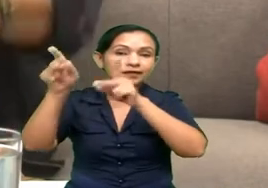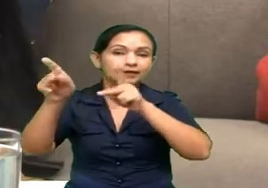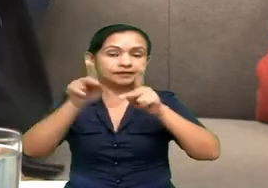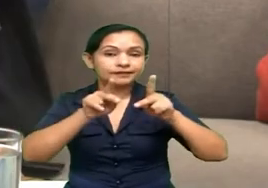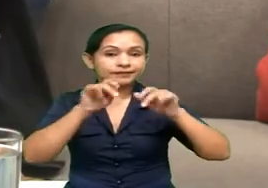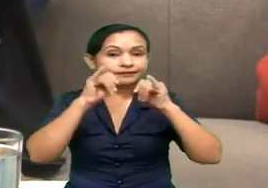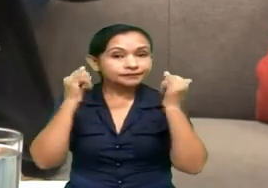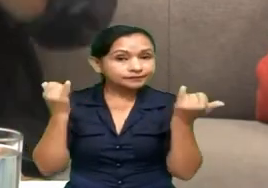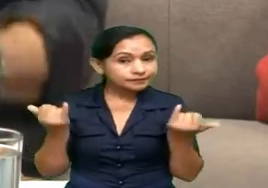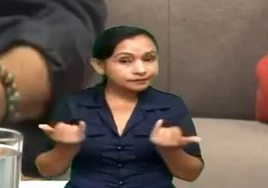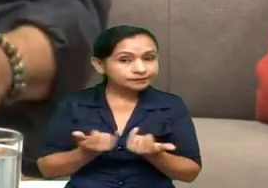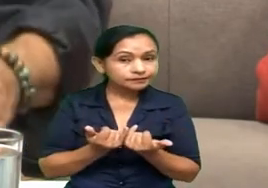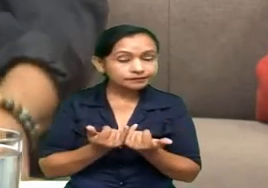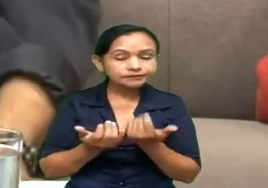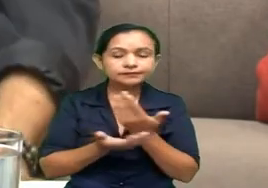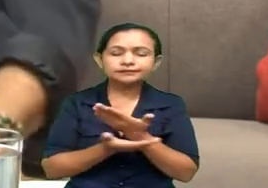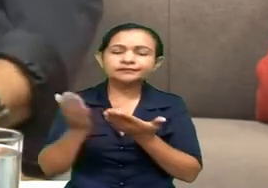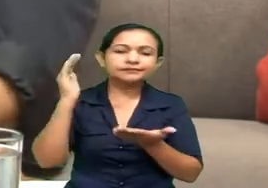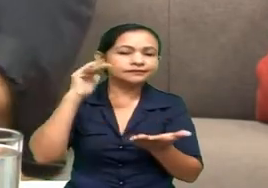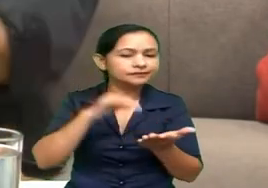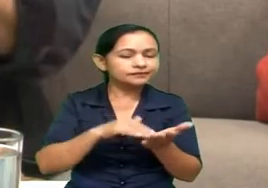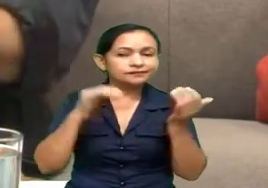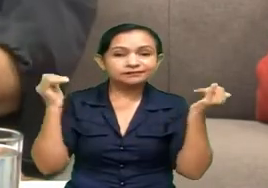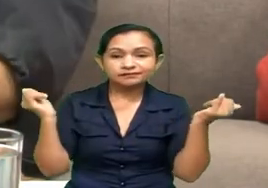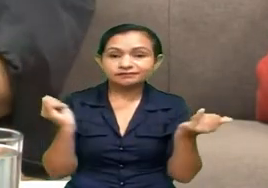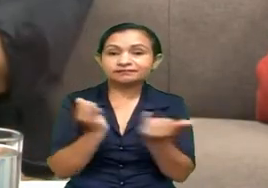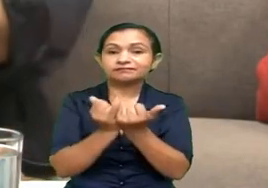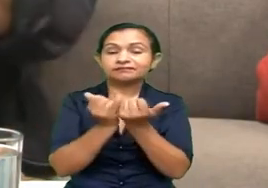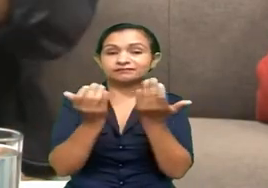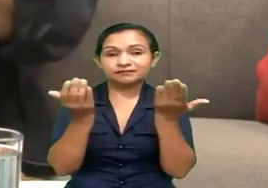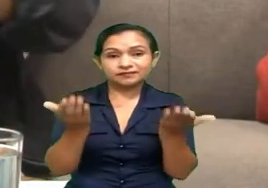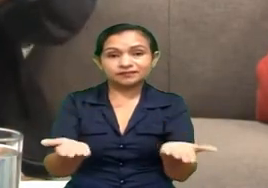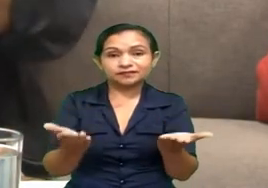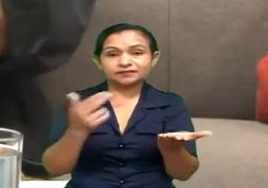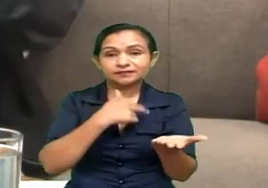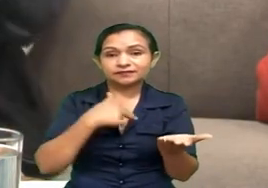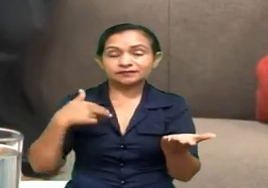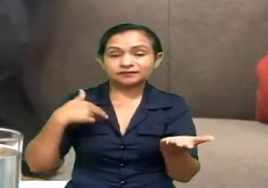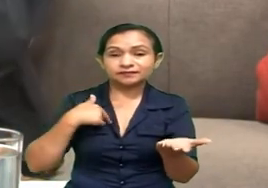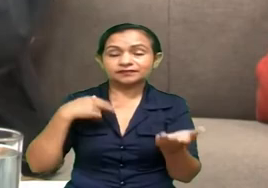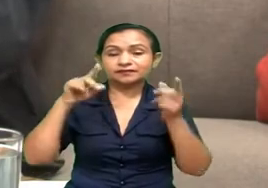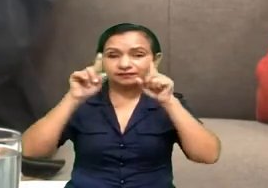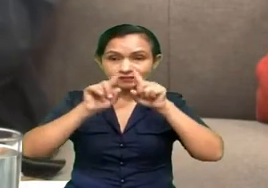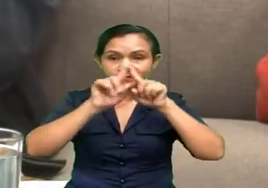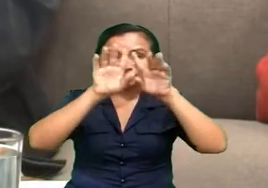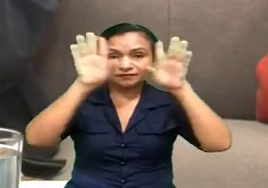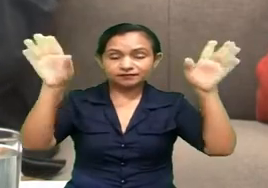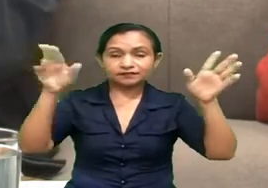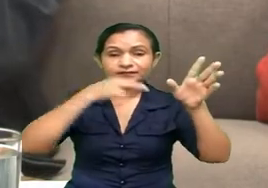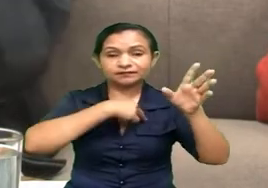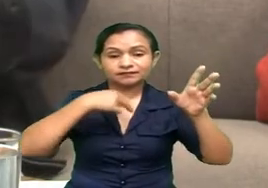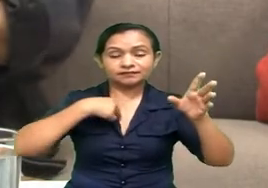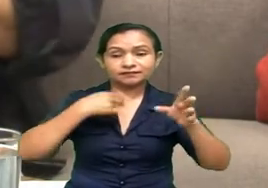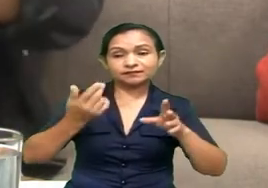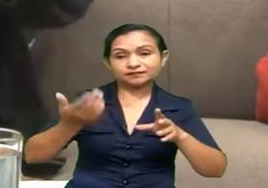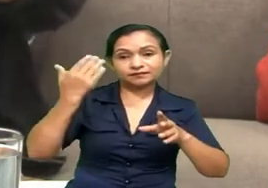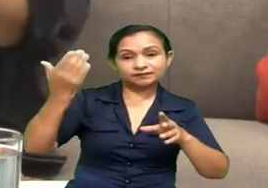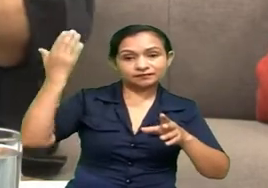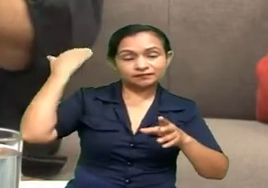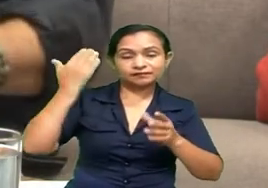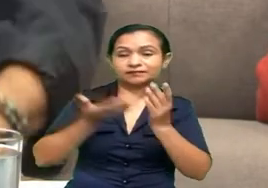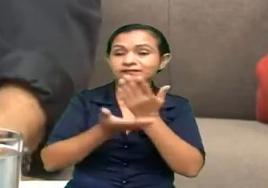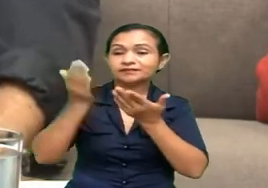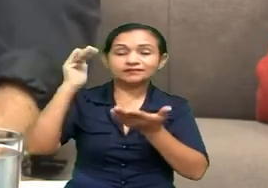internacionales. La historia se repite. Y por eso es que hay que estar claro de lo que pasó en la historia, para no